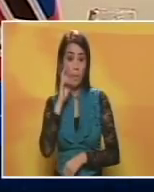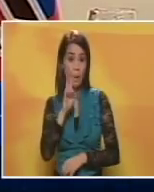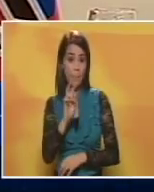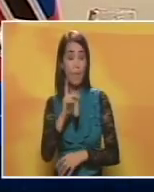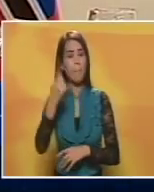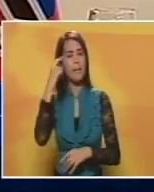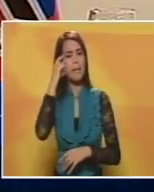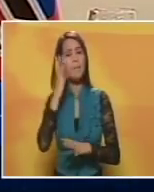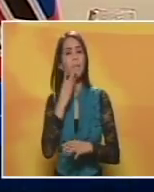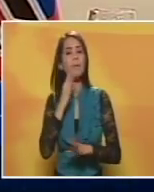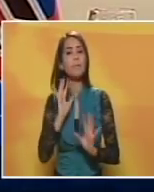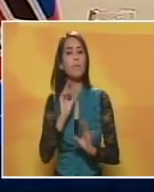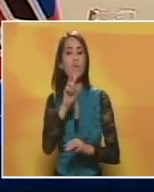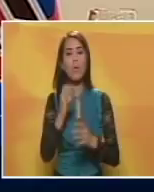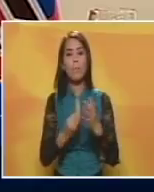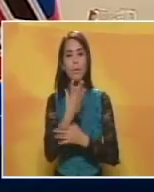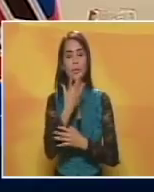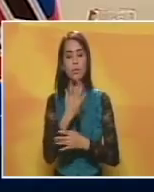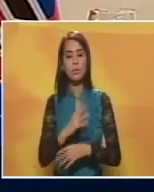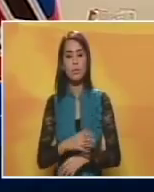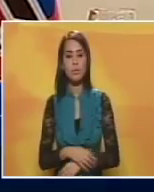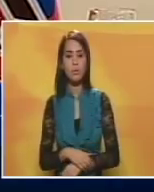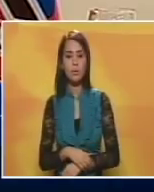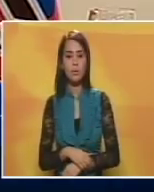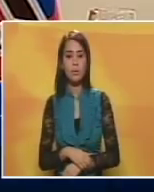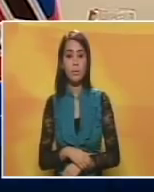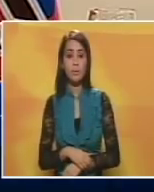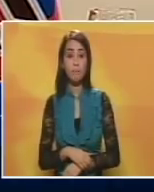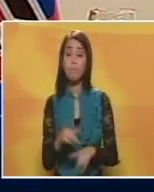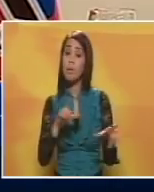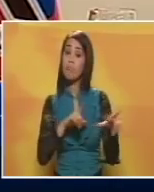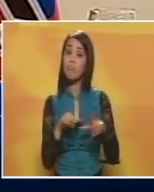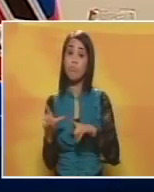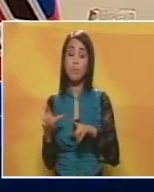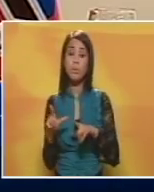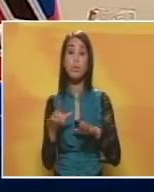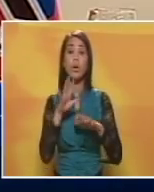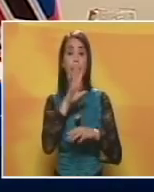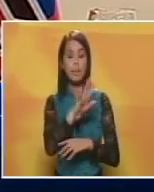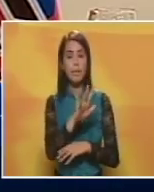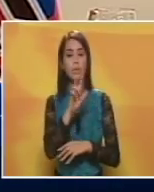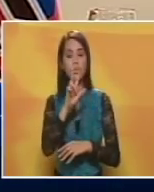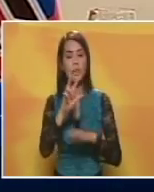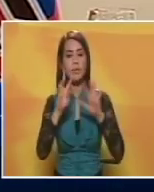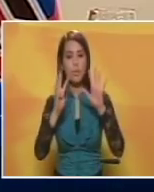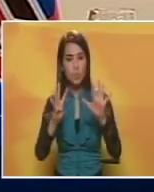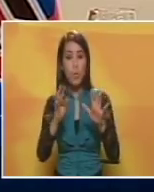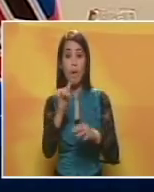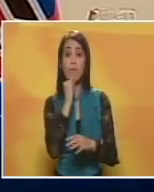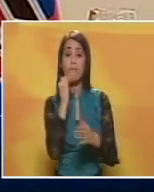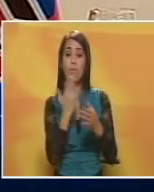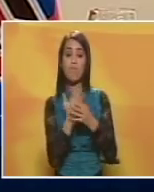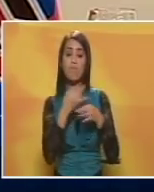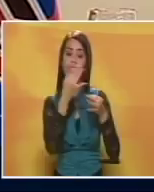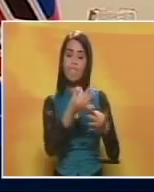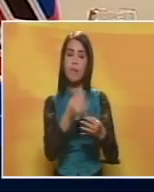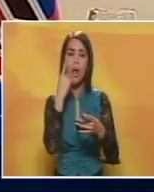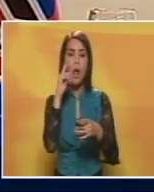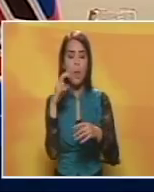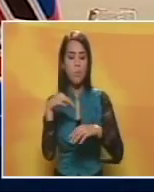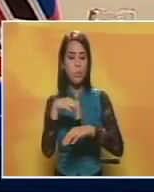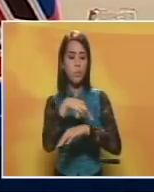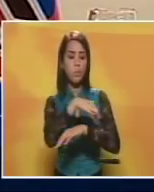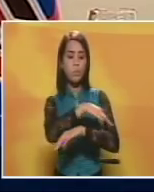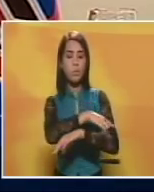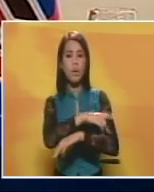Para el día de ayer, por ejemplo, 2 de mayo, ya se habían generado 539 informes de recorrido por parte